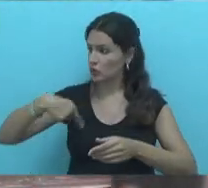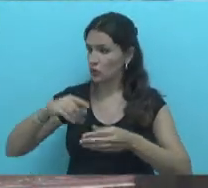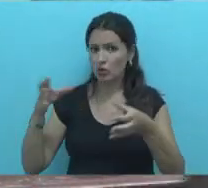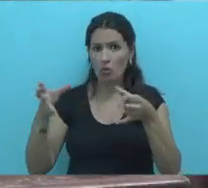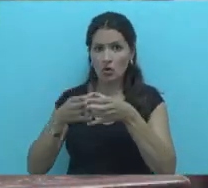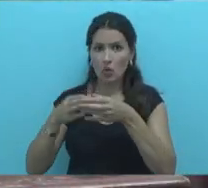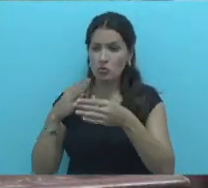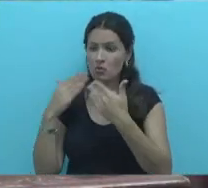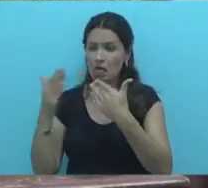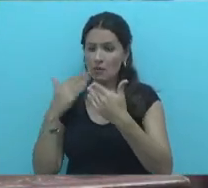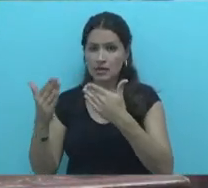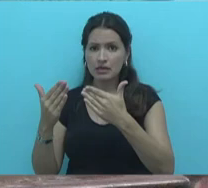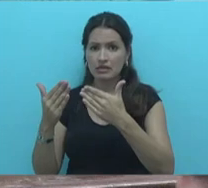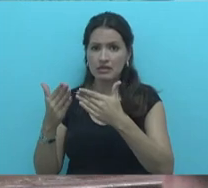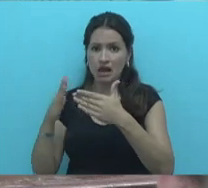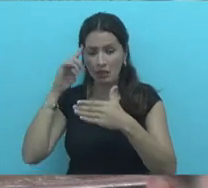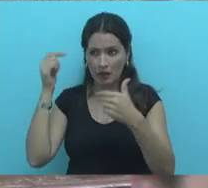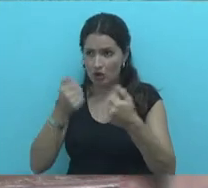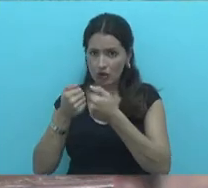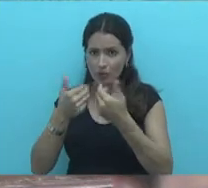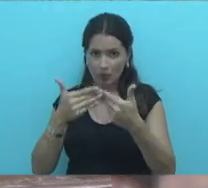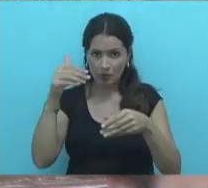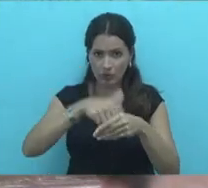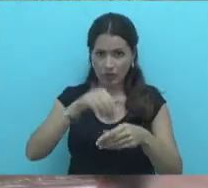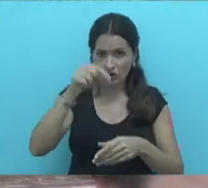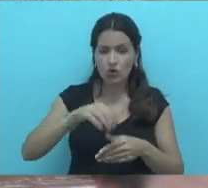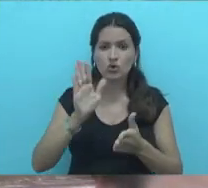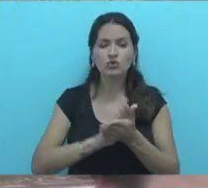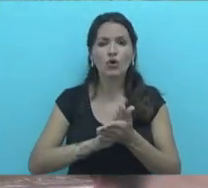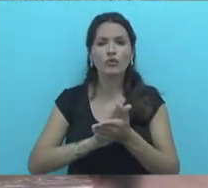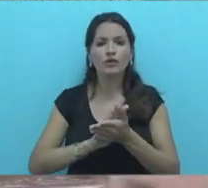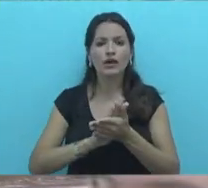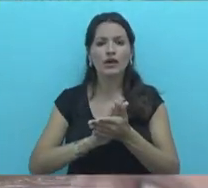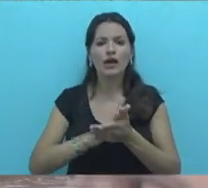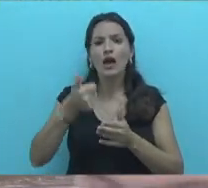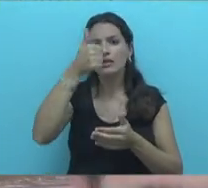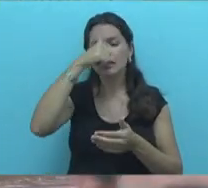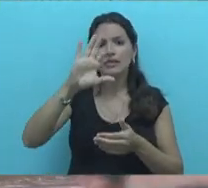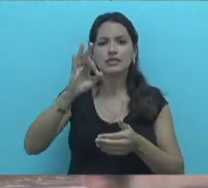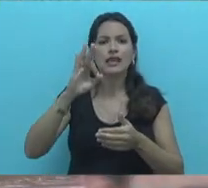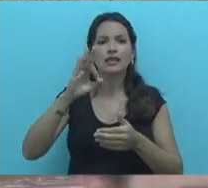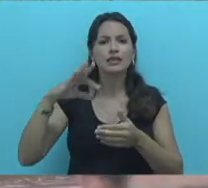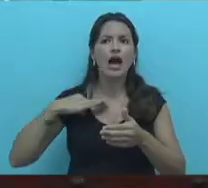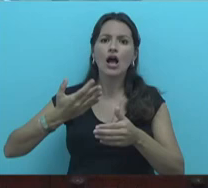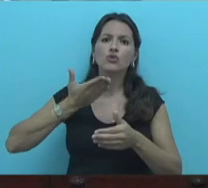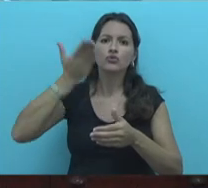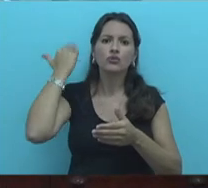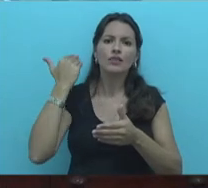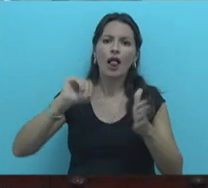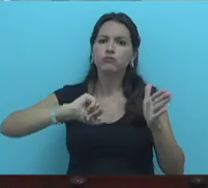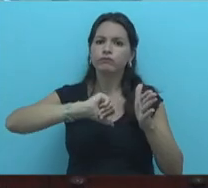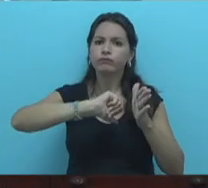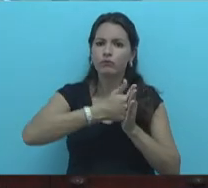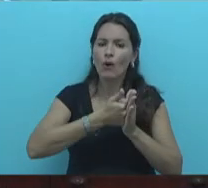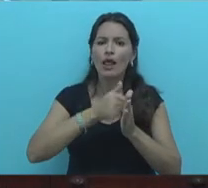su posterior tratamiento sobre tablas, sobre los 60 años de la huelga bancaria. Muchas gracias. Gracias. Diputado Eugen, tiene uso de la